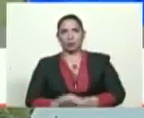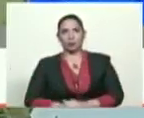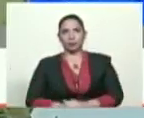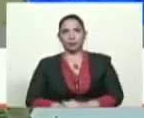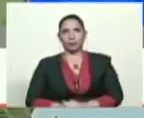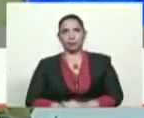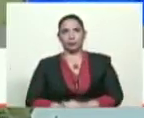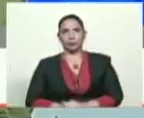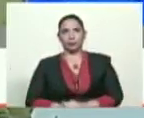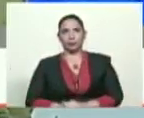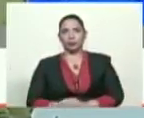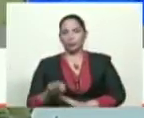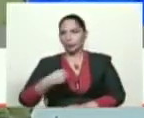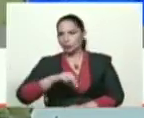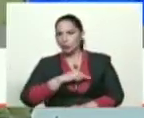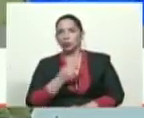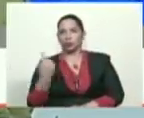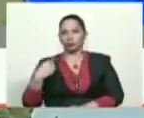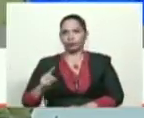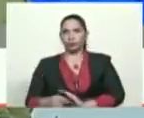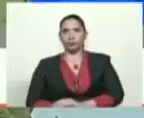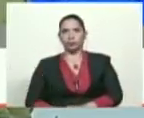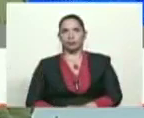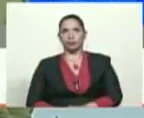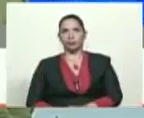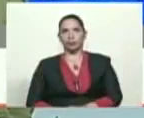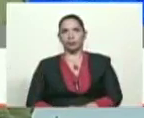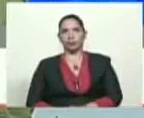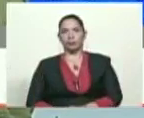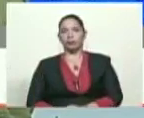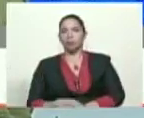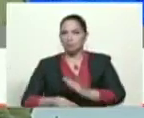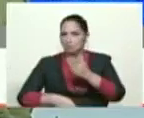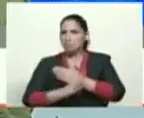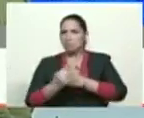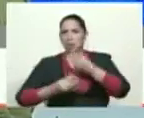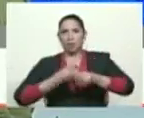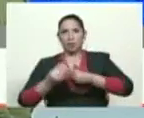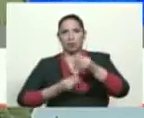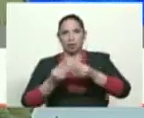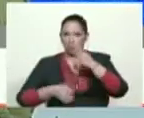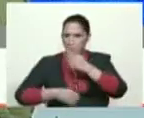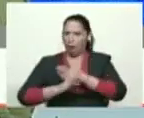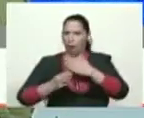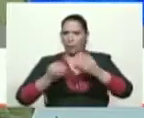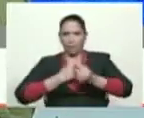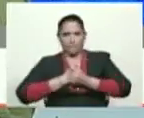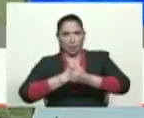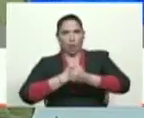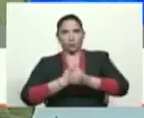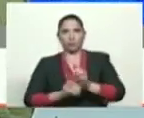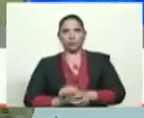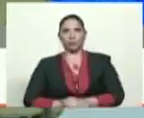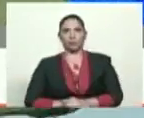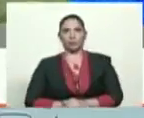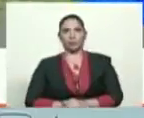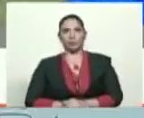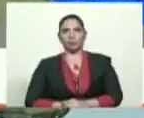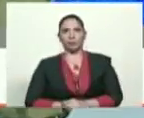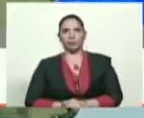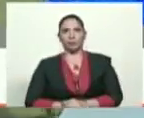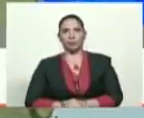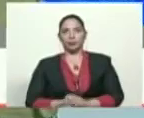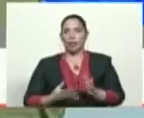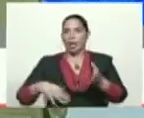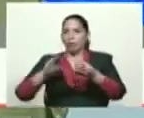vamos a tener vamos a hacerlo vamos a dedicarnos re hagan